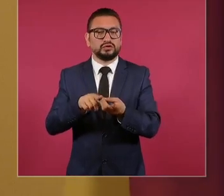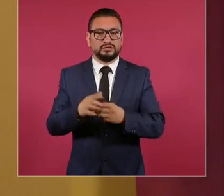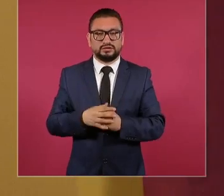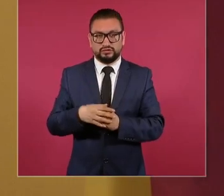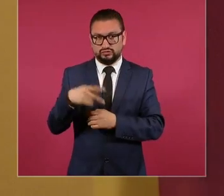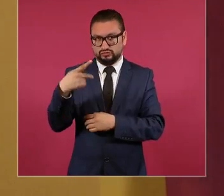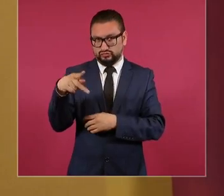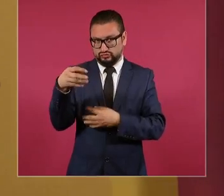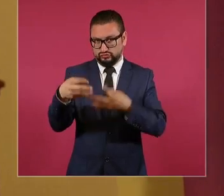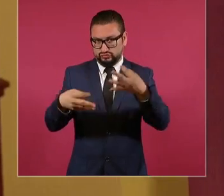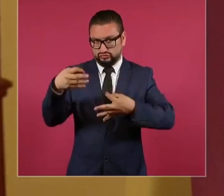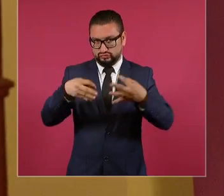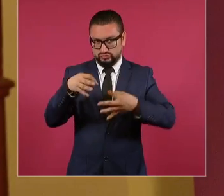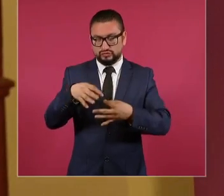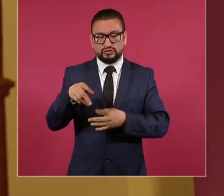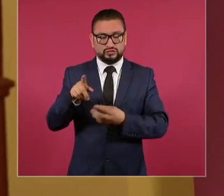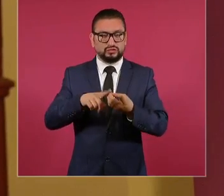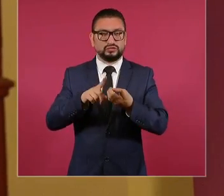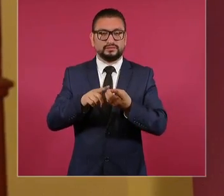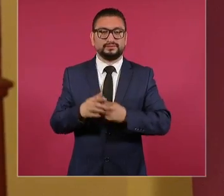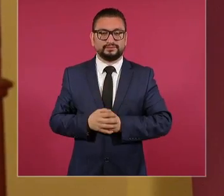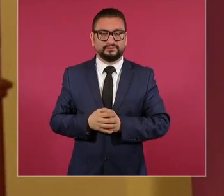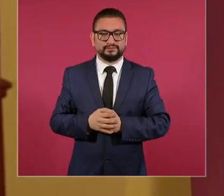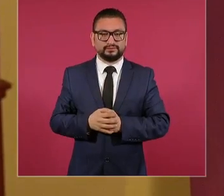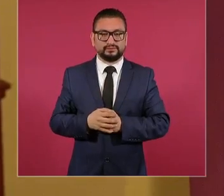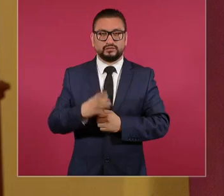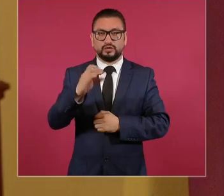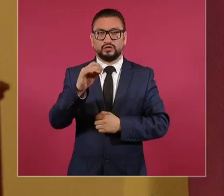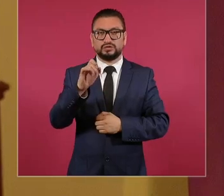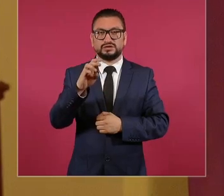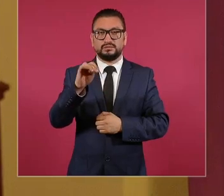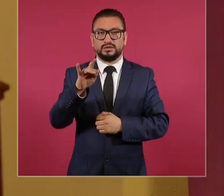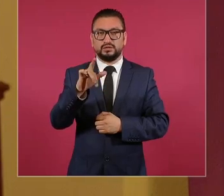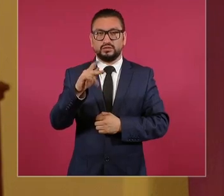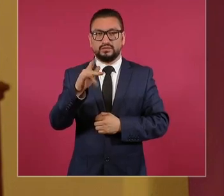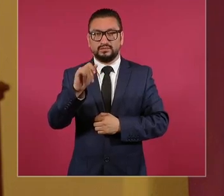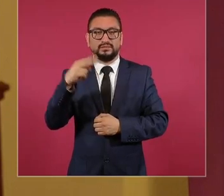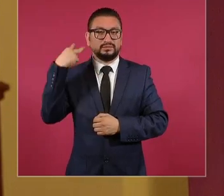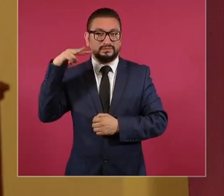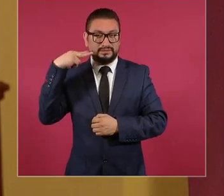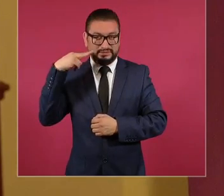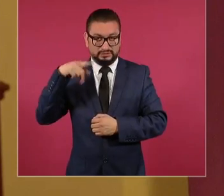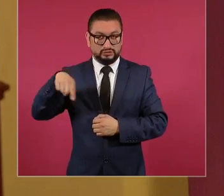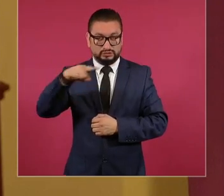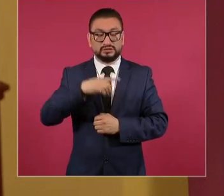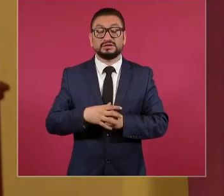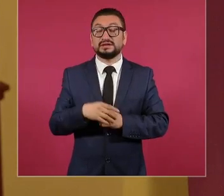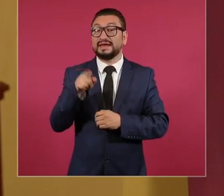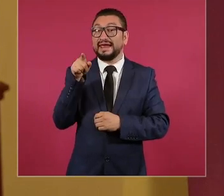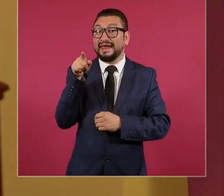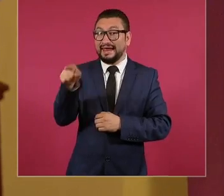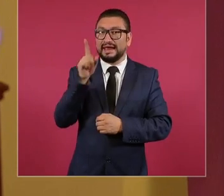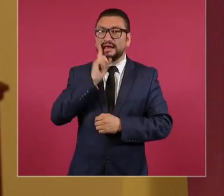juzgado en Cozamaluapan, Veracruz. Ella